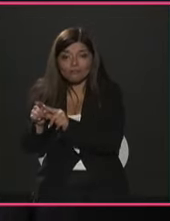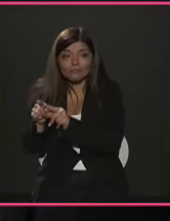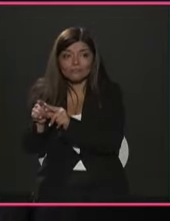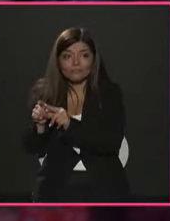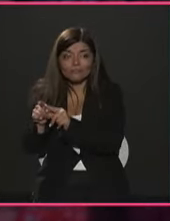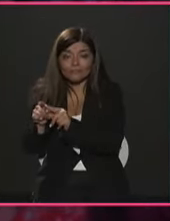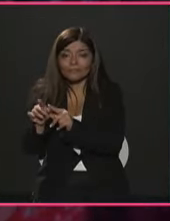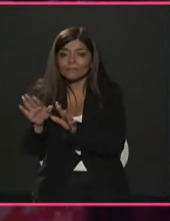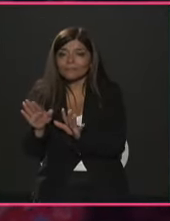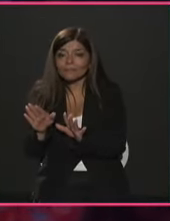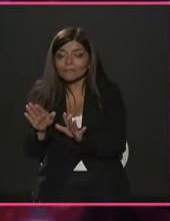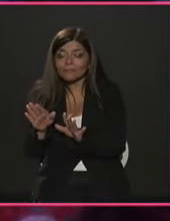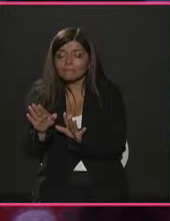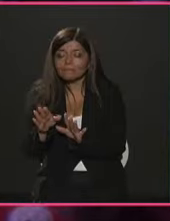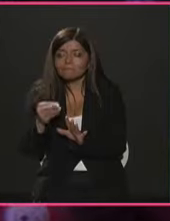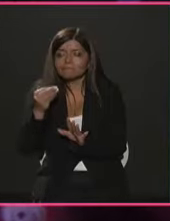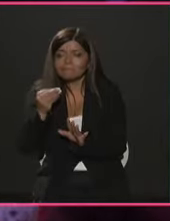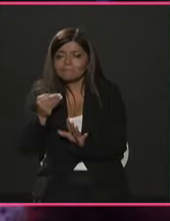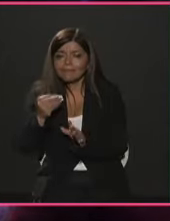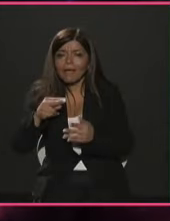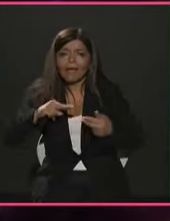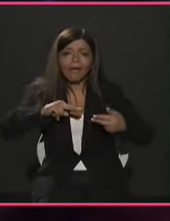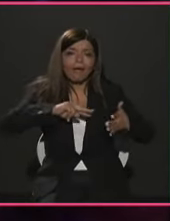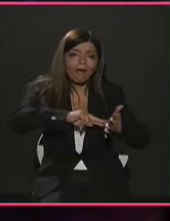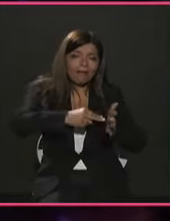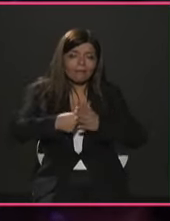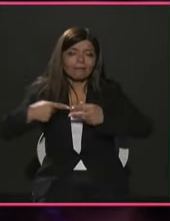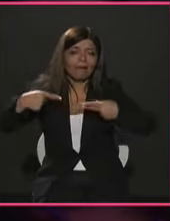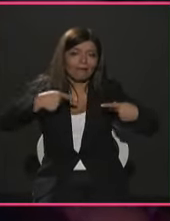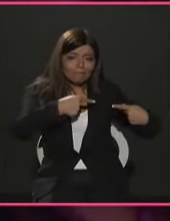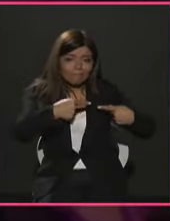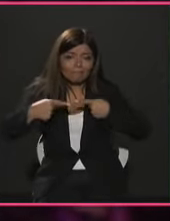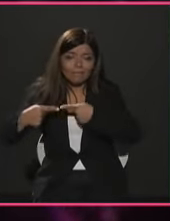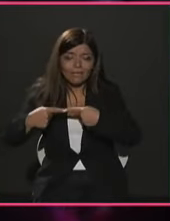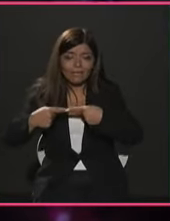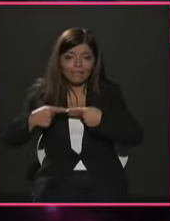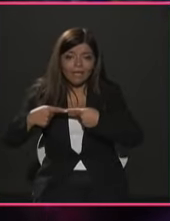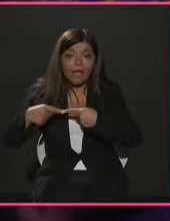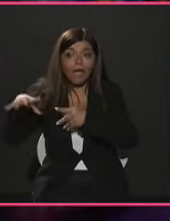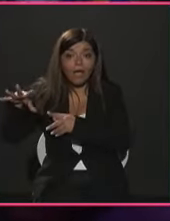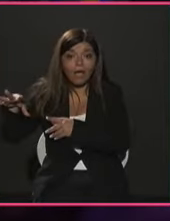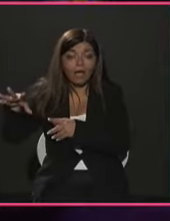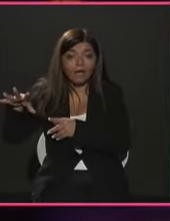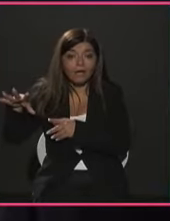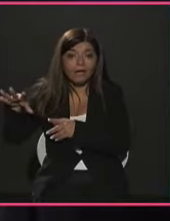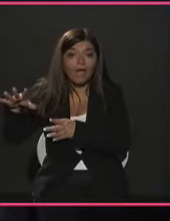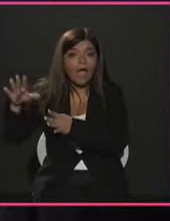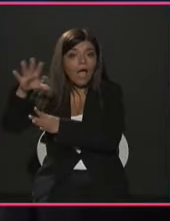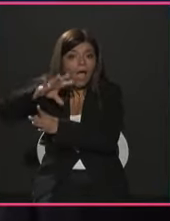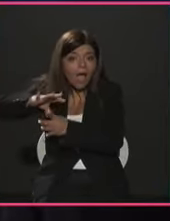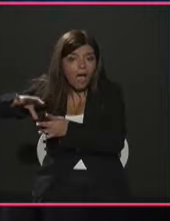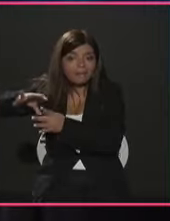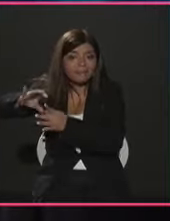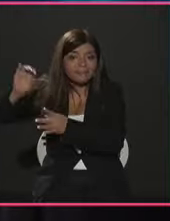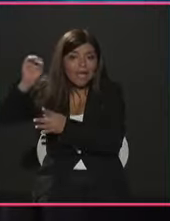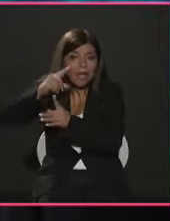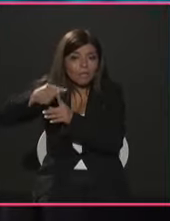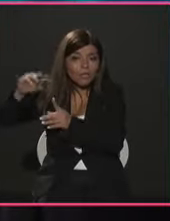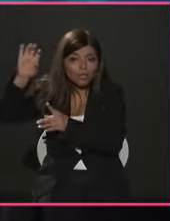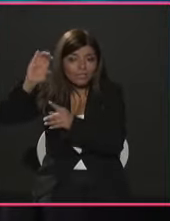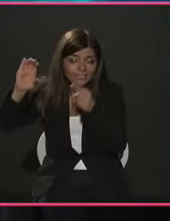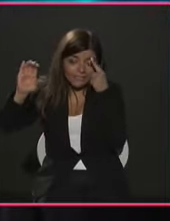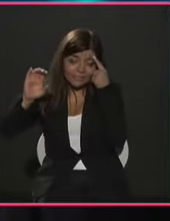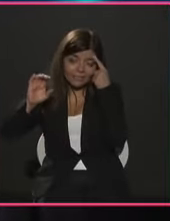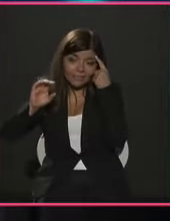punto que enfatiza el conflicto en la región árabe es que dos tercios